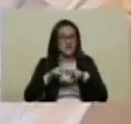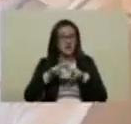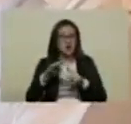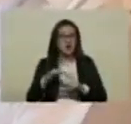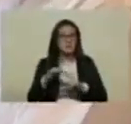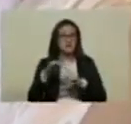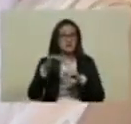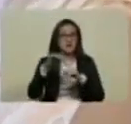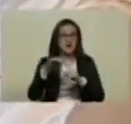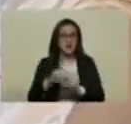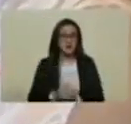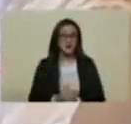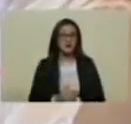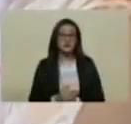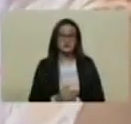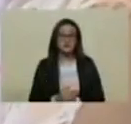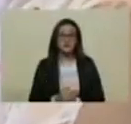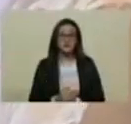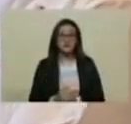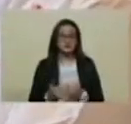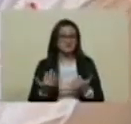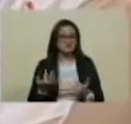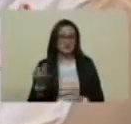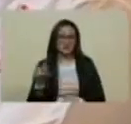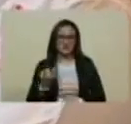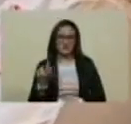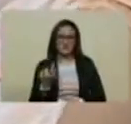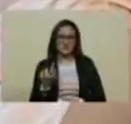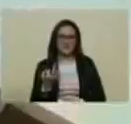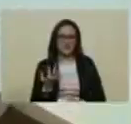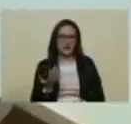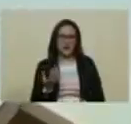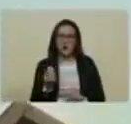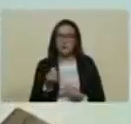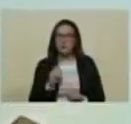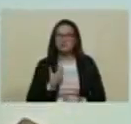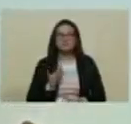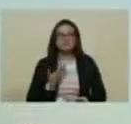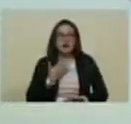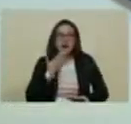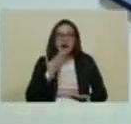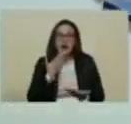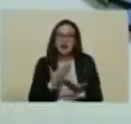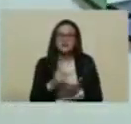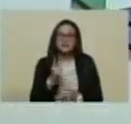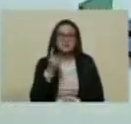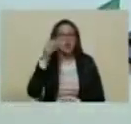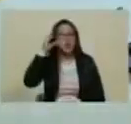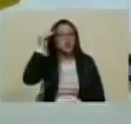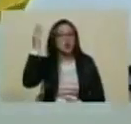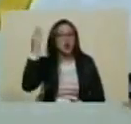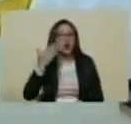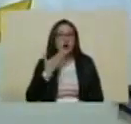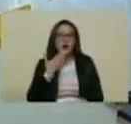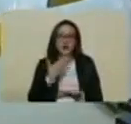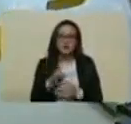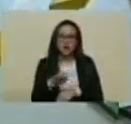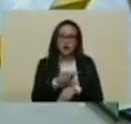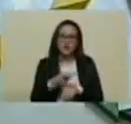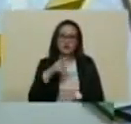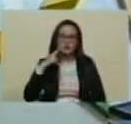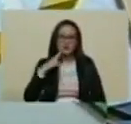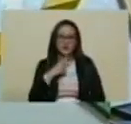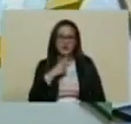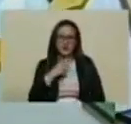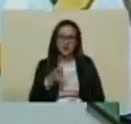necesidades educativas especiales. Esto de verdad que no tenemos cómo agradecerle primeramente a Dios, a él, al gobierno bolivariano, por supuesto